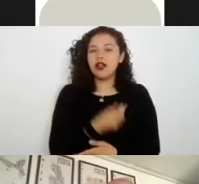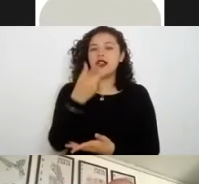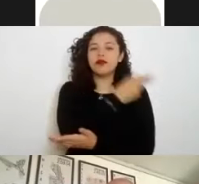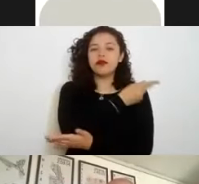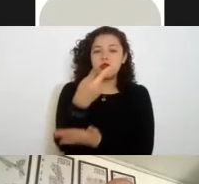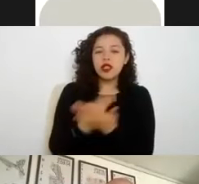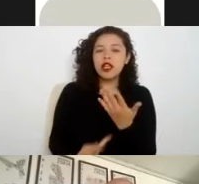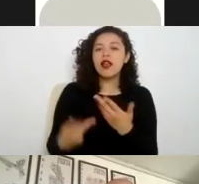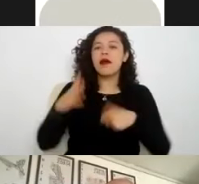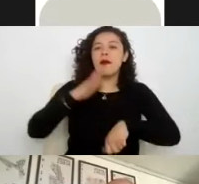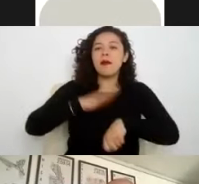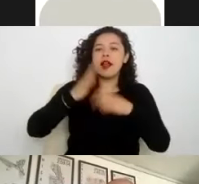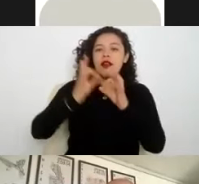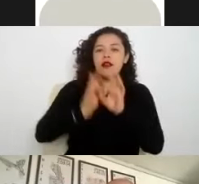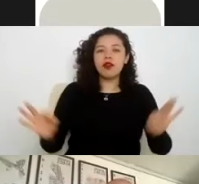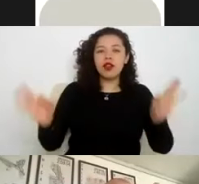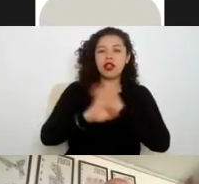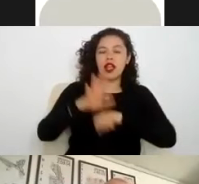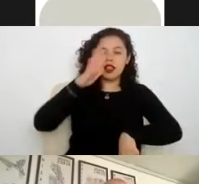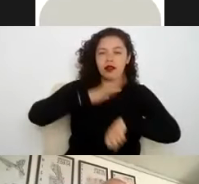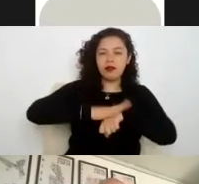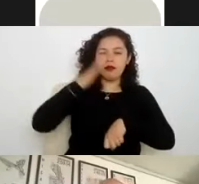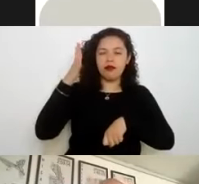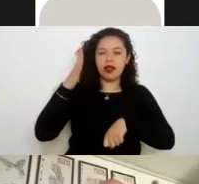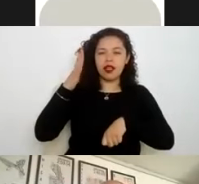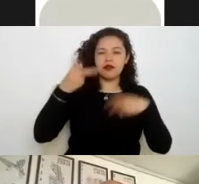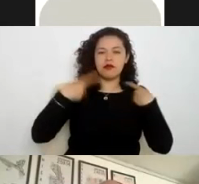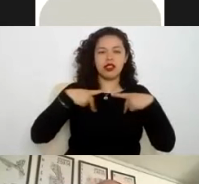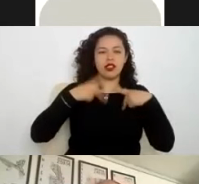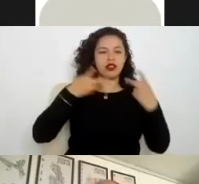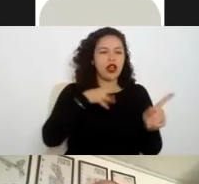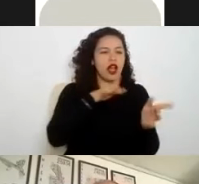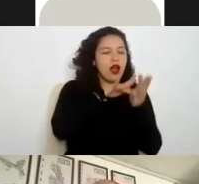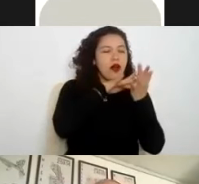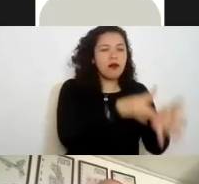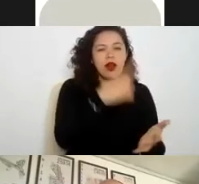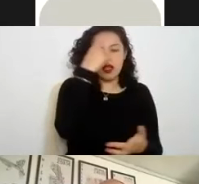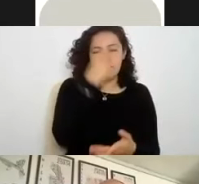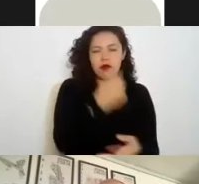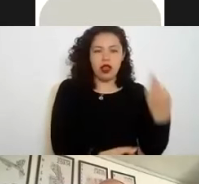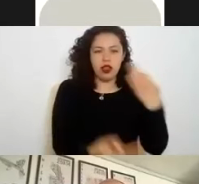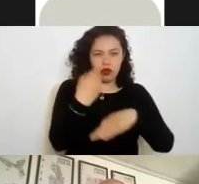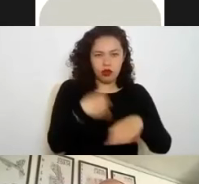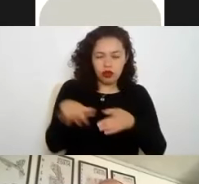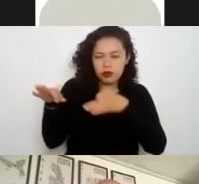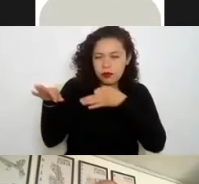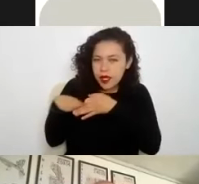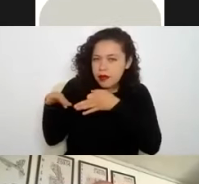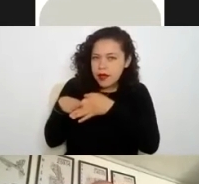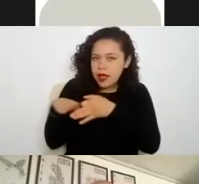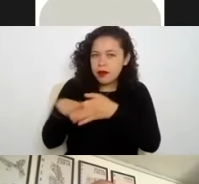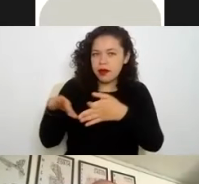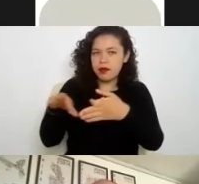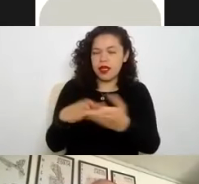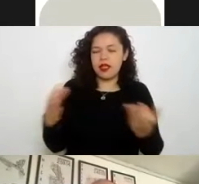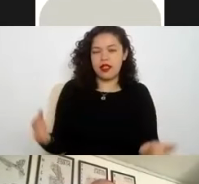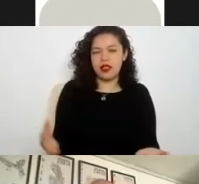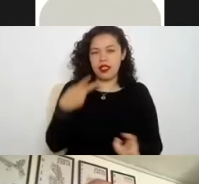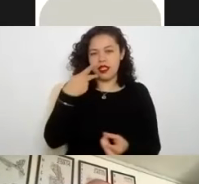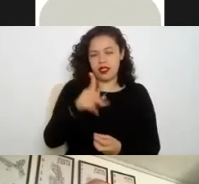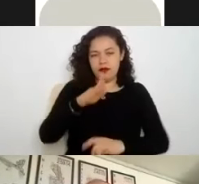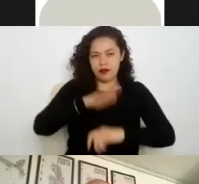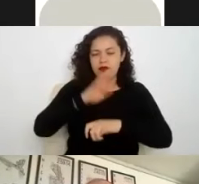tengan mayor trazabilidad, que tengan mayor impacto y que tengan una replicabilidad, que todo el tiempo estén haciendo y buscando